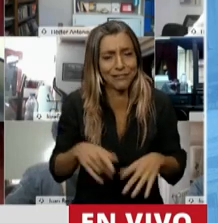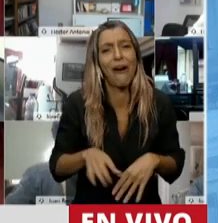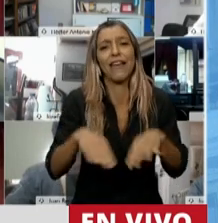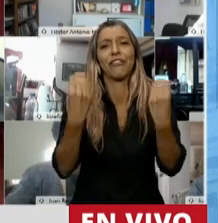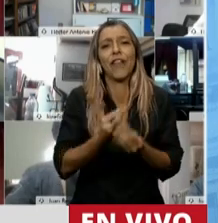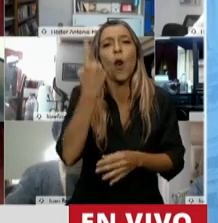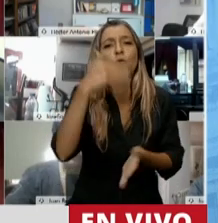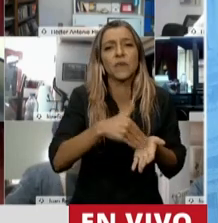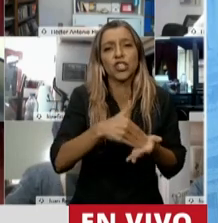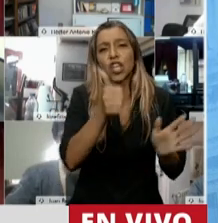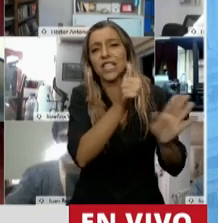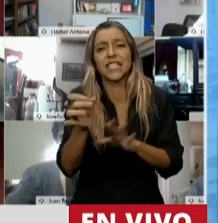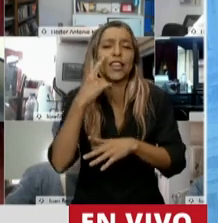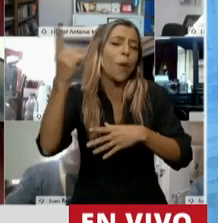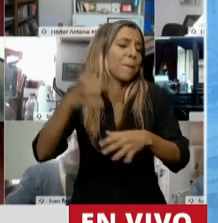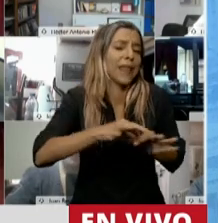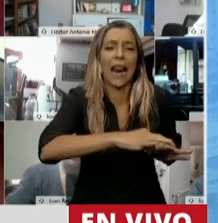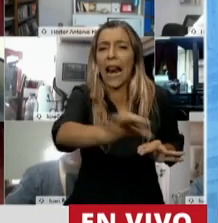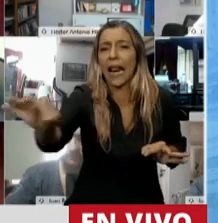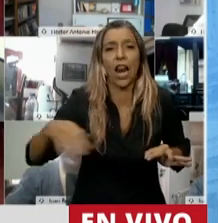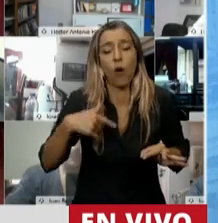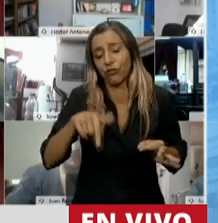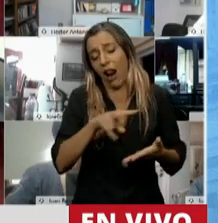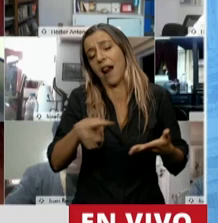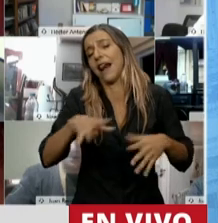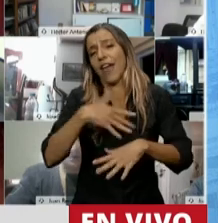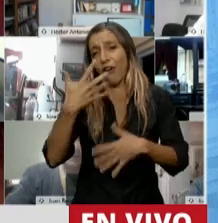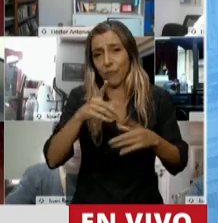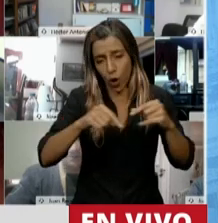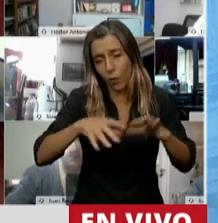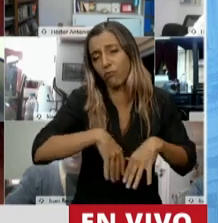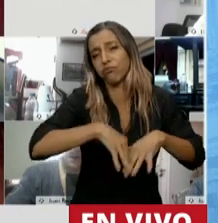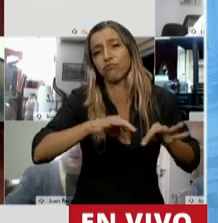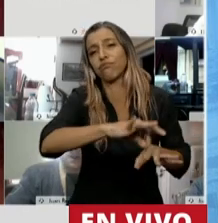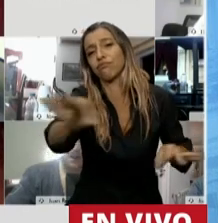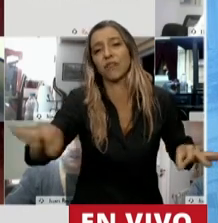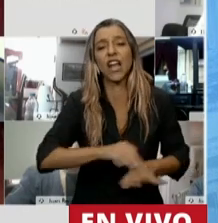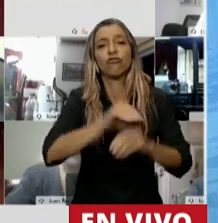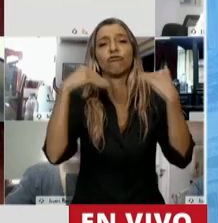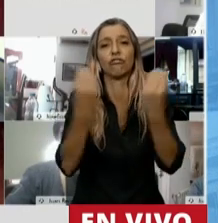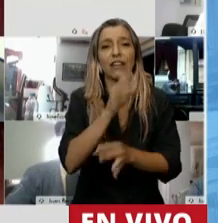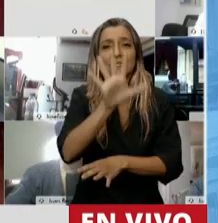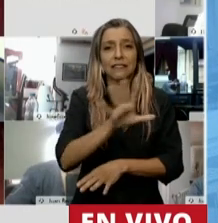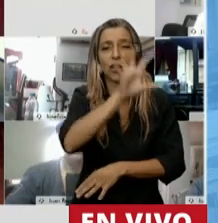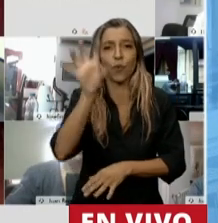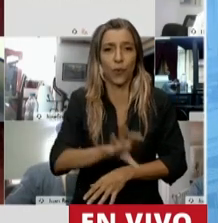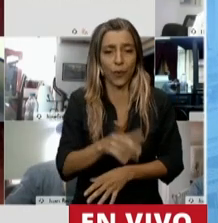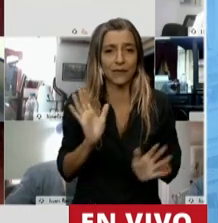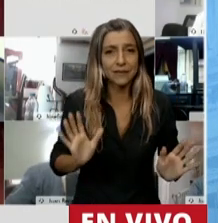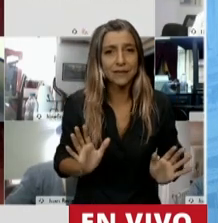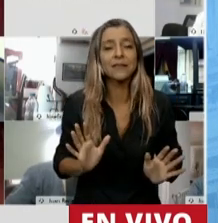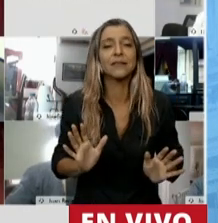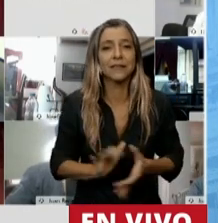1.600.000. Bueno, muchísimos kilómetros, me pierdo ahora para leer, muchísimos kilómetros, 5 provincias de Buenos Aires. 5 provincias de Buenos